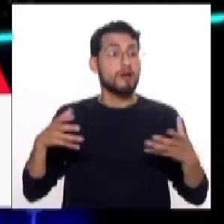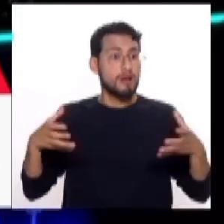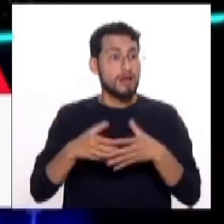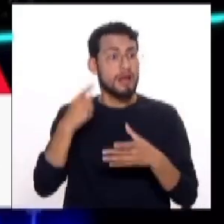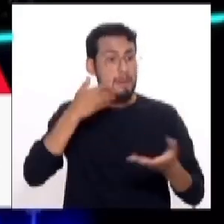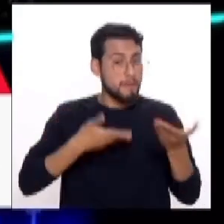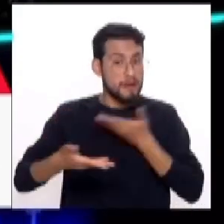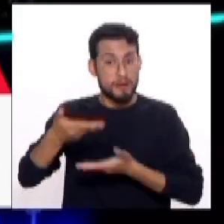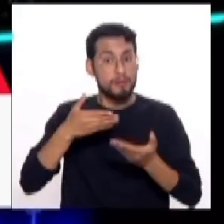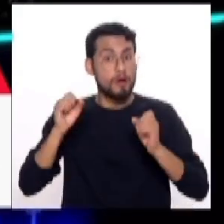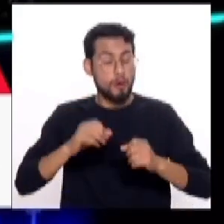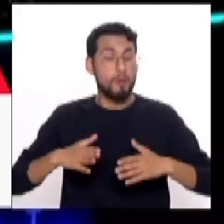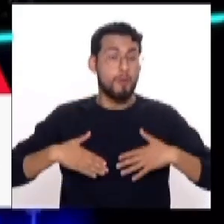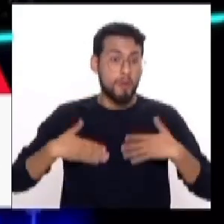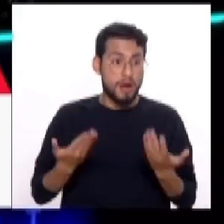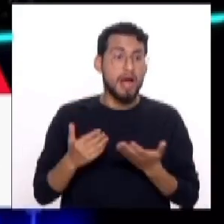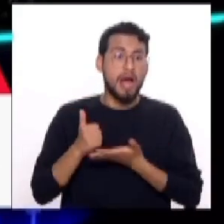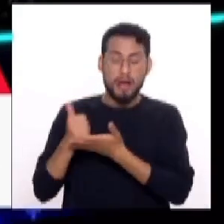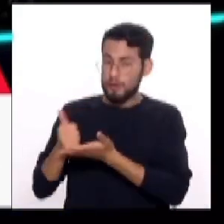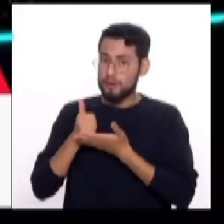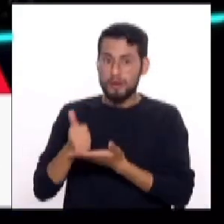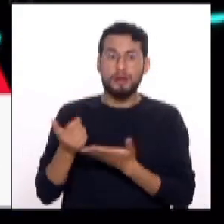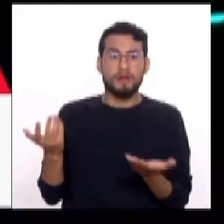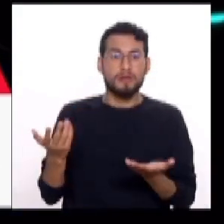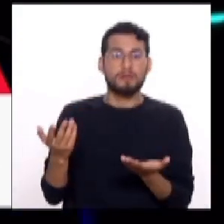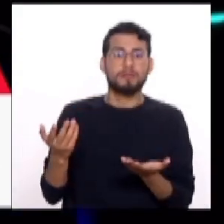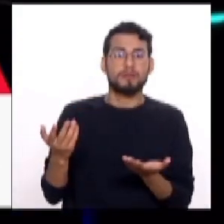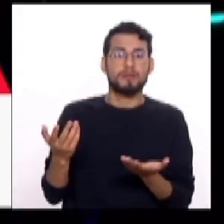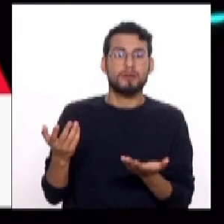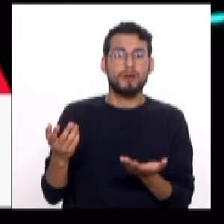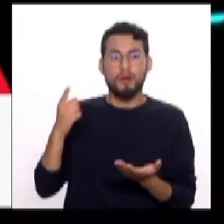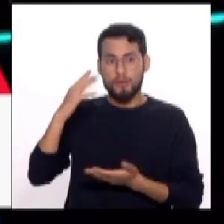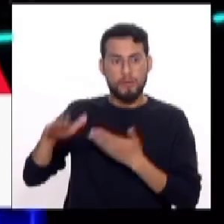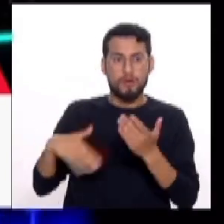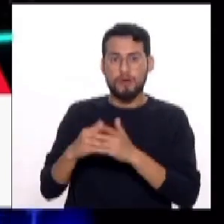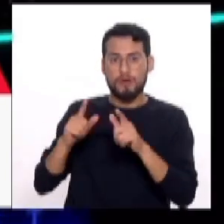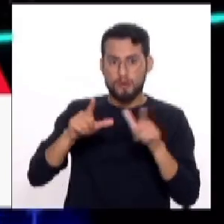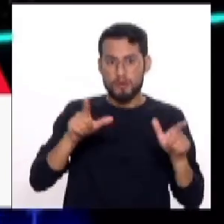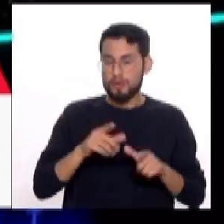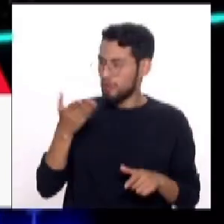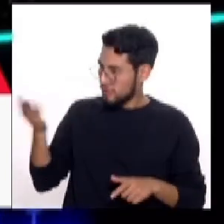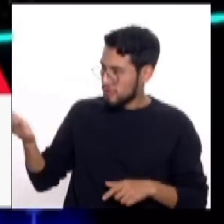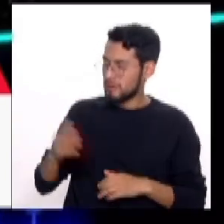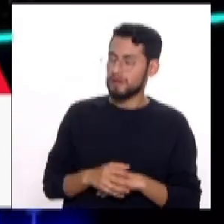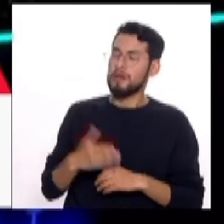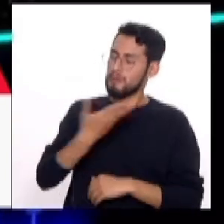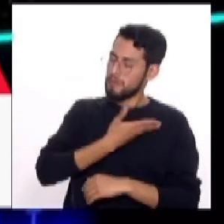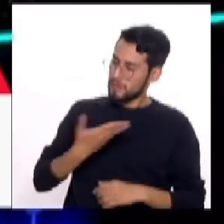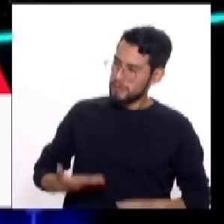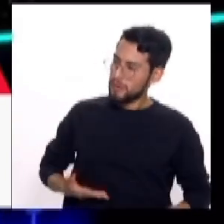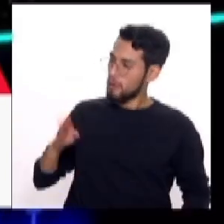inversión lo vamos a ayudar a todas las regiones ustedes